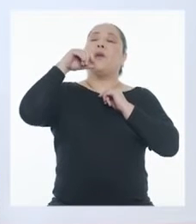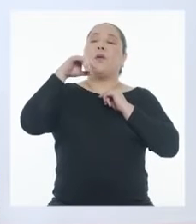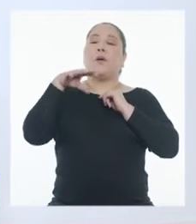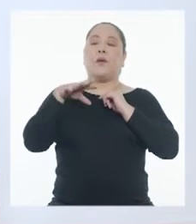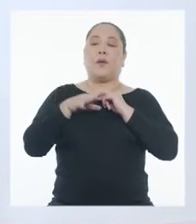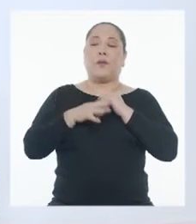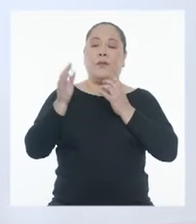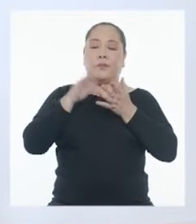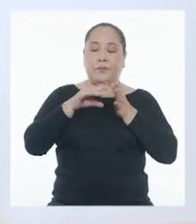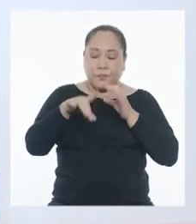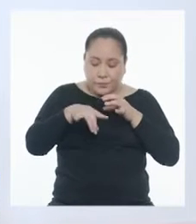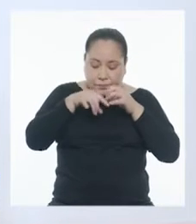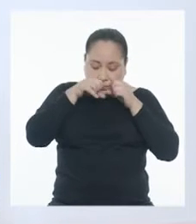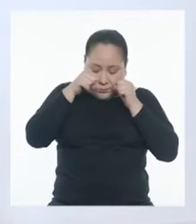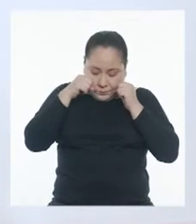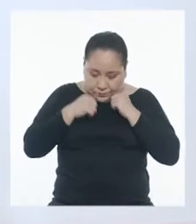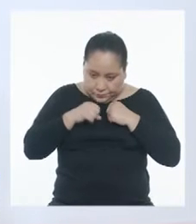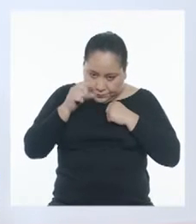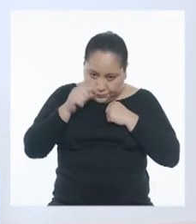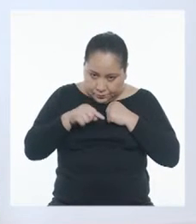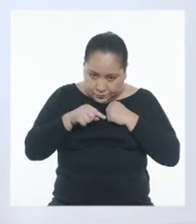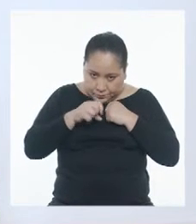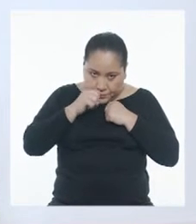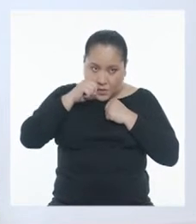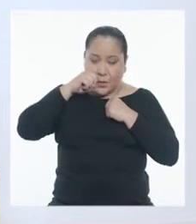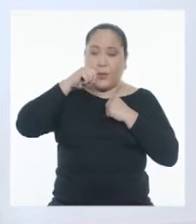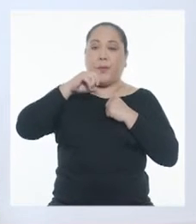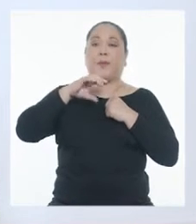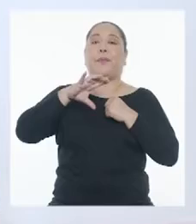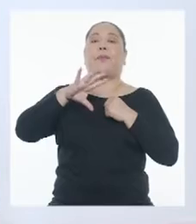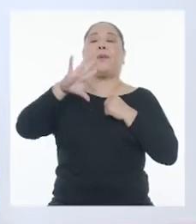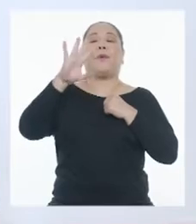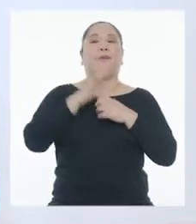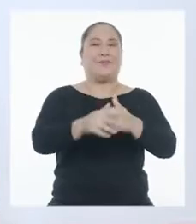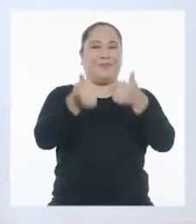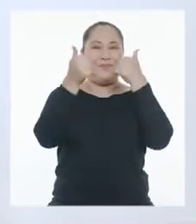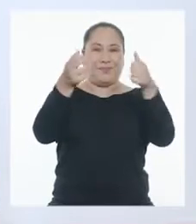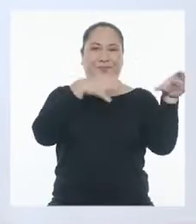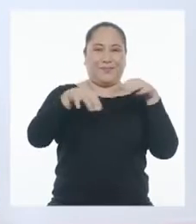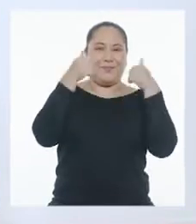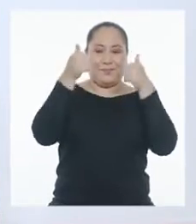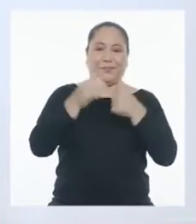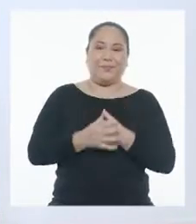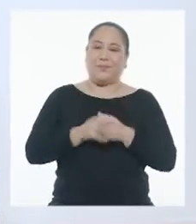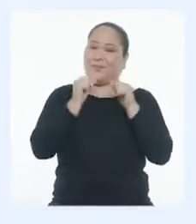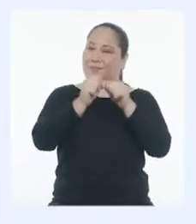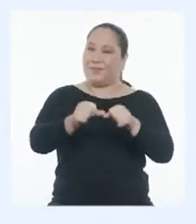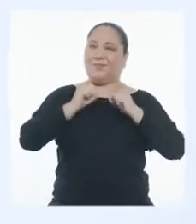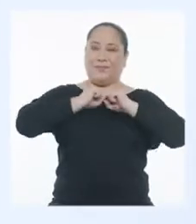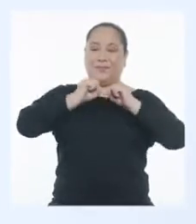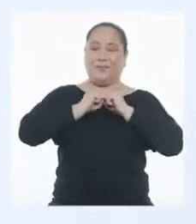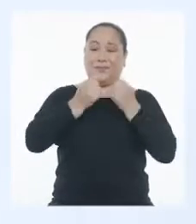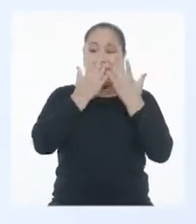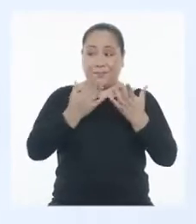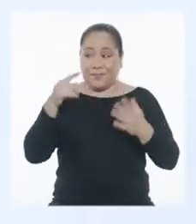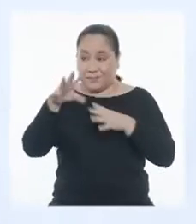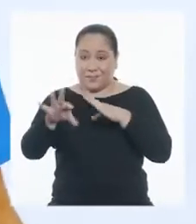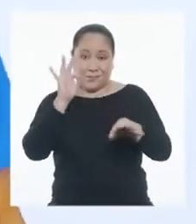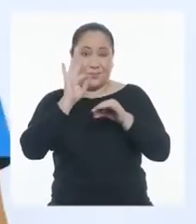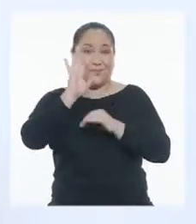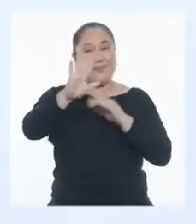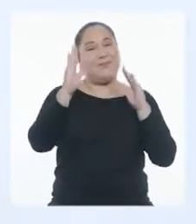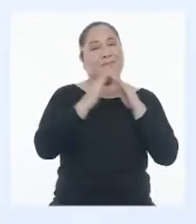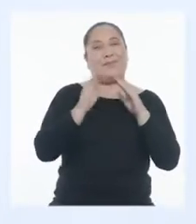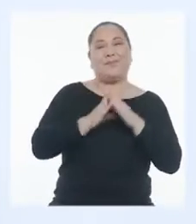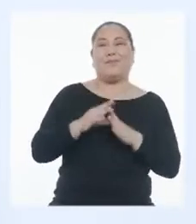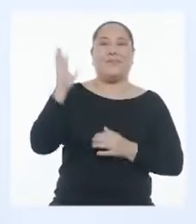Muy bien, eso una vez más. Y subimos. Lo han hecho estupendo. Sigan haciendo ejercicio con cosas que pueden